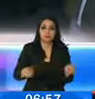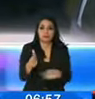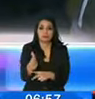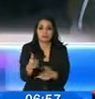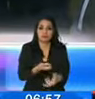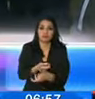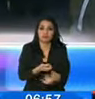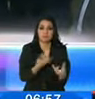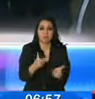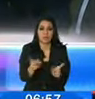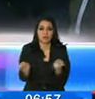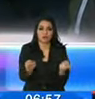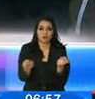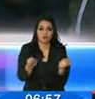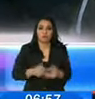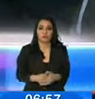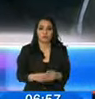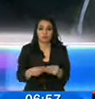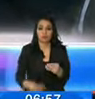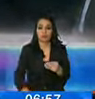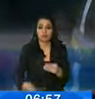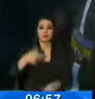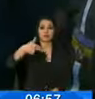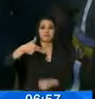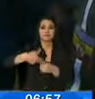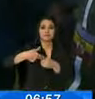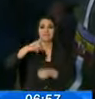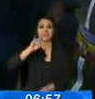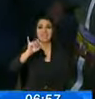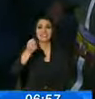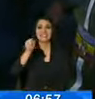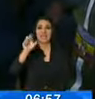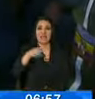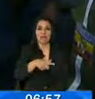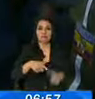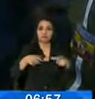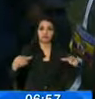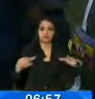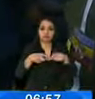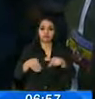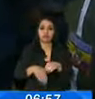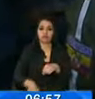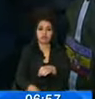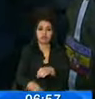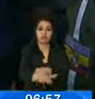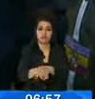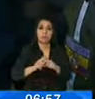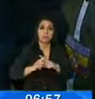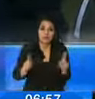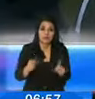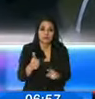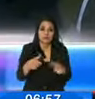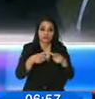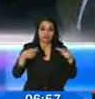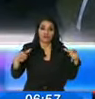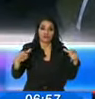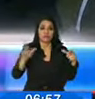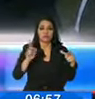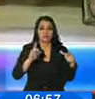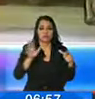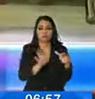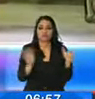bomberos. Lo que se ha derramado es diésel que llevaban los tráilers. Diésel no más no de las bombonas de